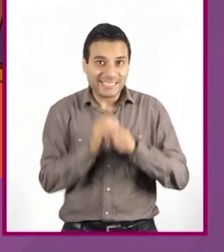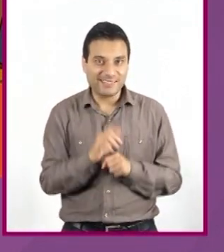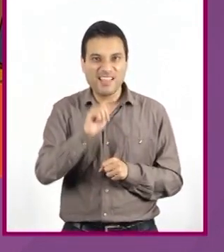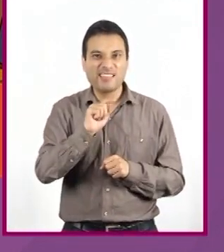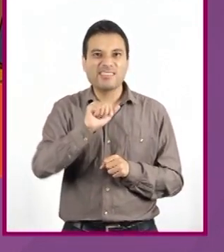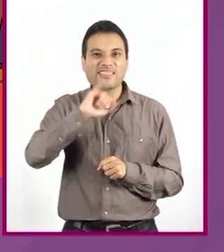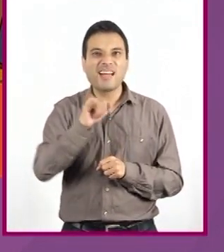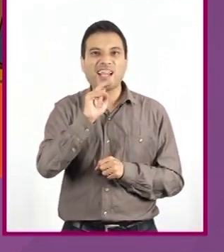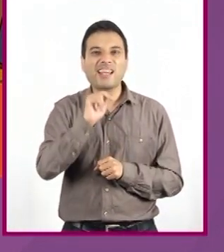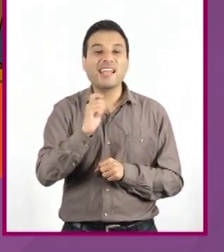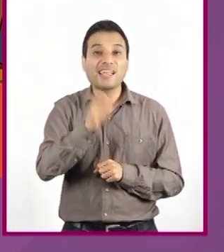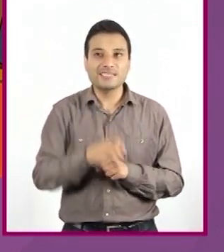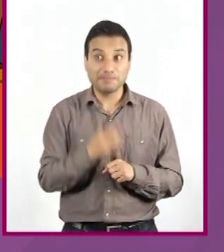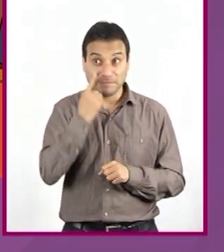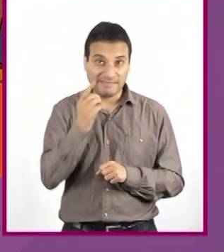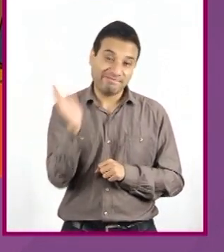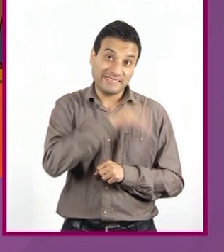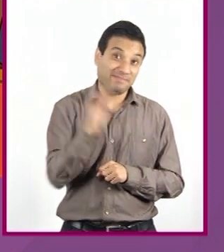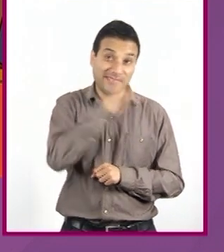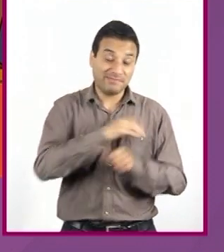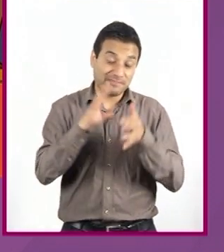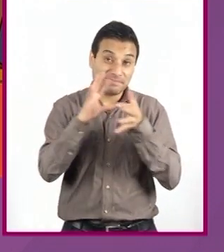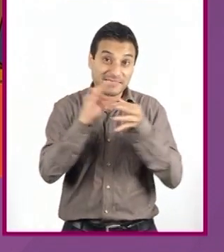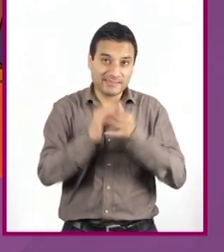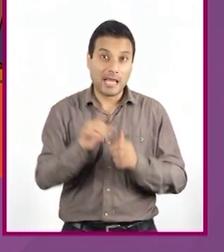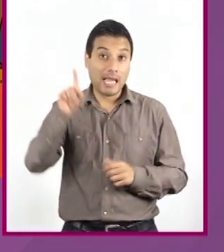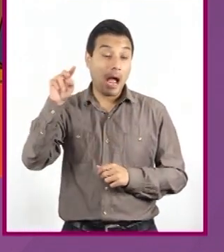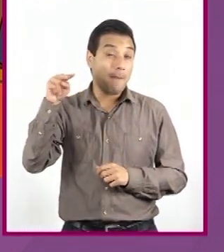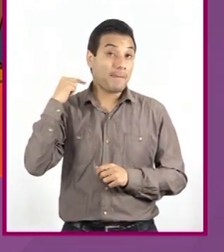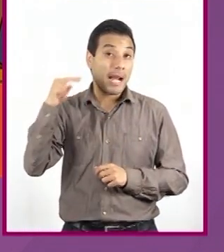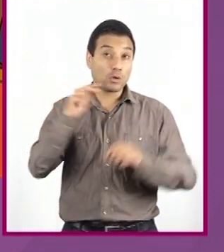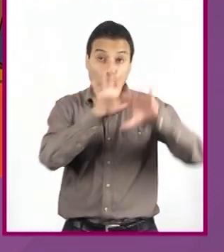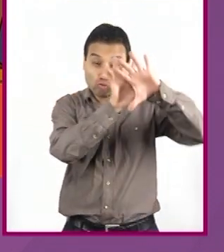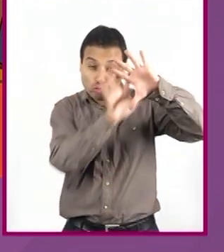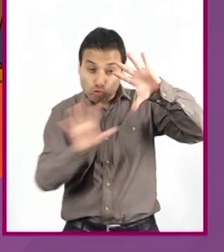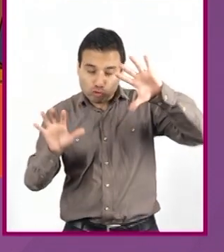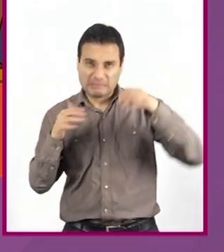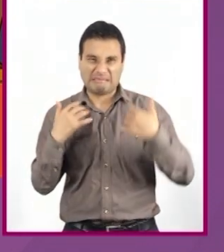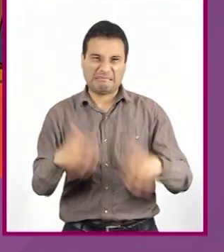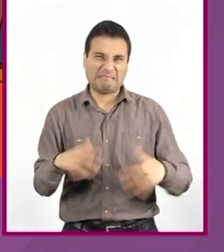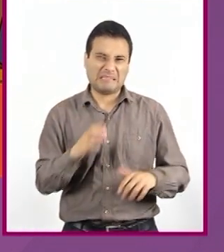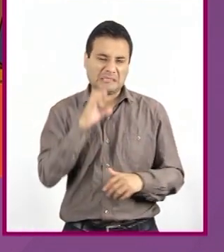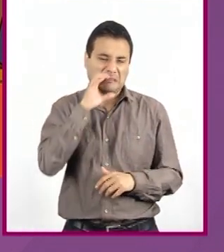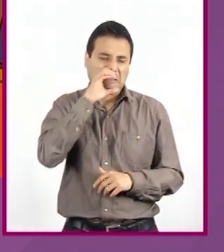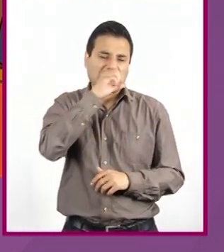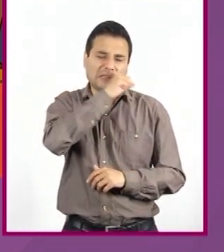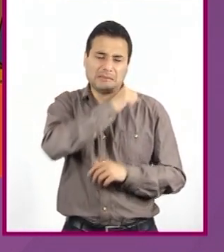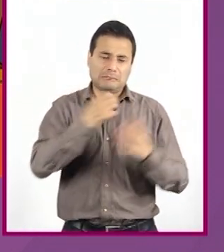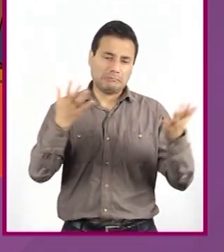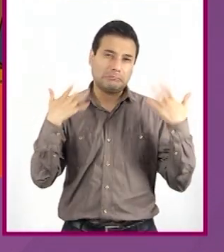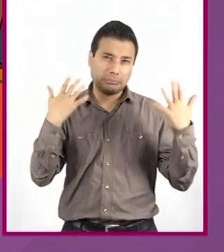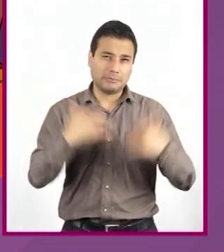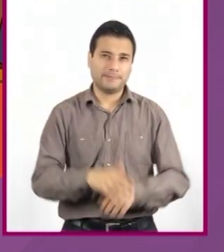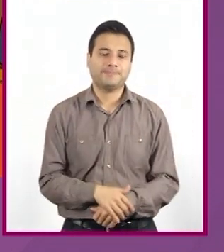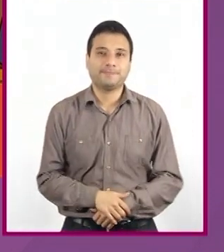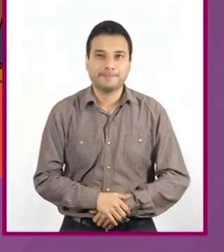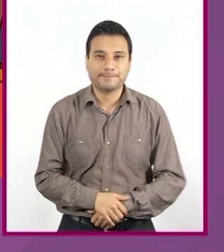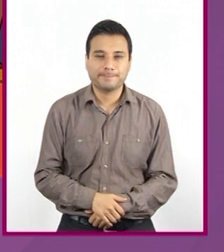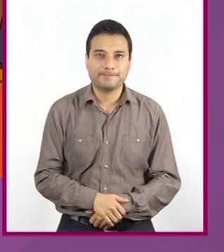Tajín. En la costa del Golfo de México hay un clima... ¡Espéreme! ¡Tormentoso, de veras!